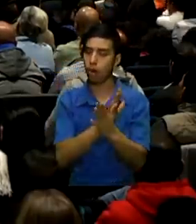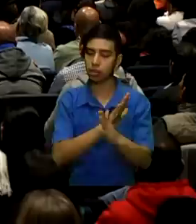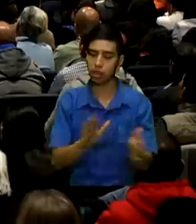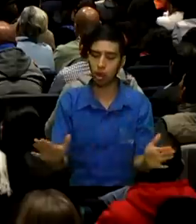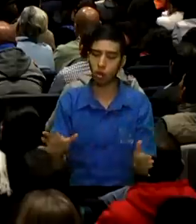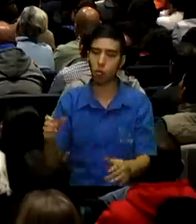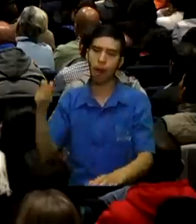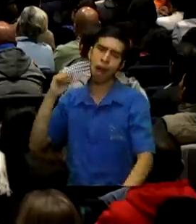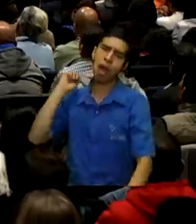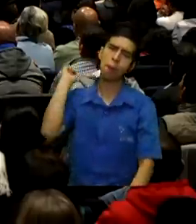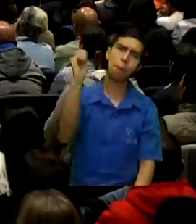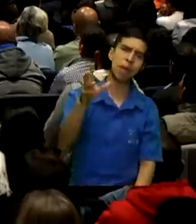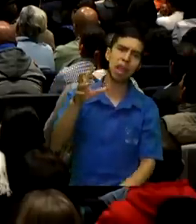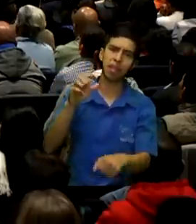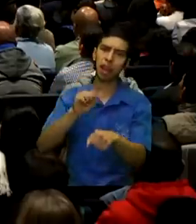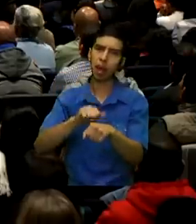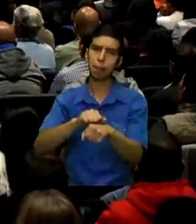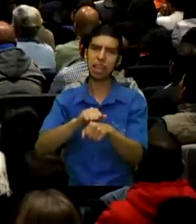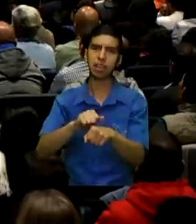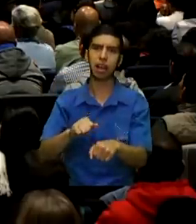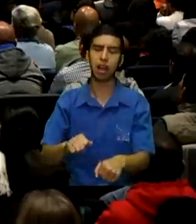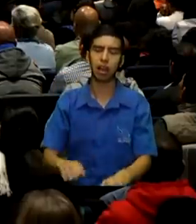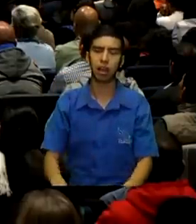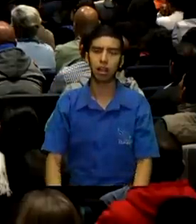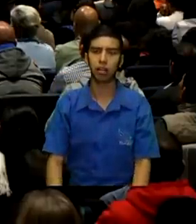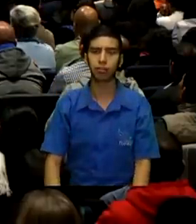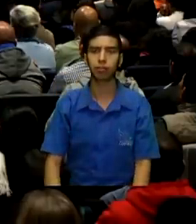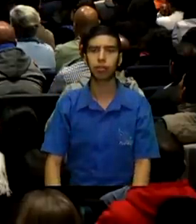Y aquel hombre, antes de morir,